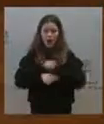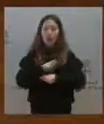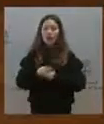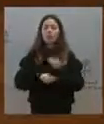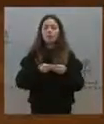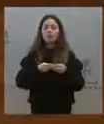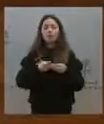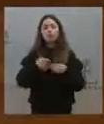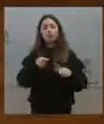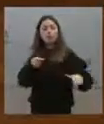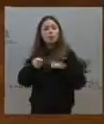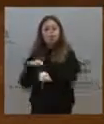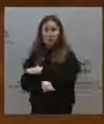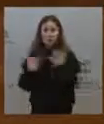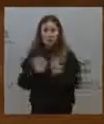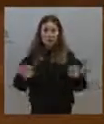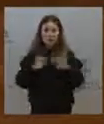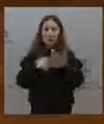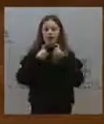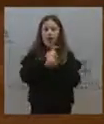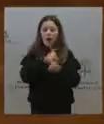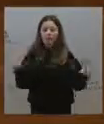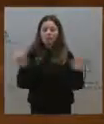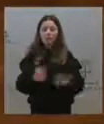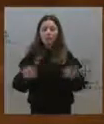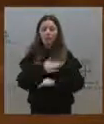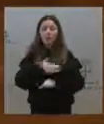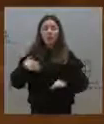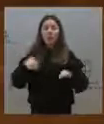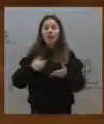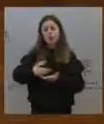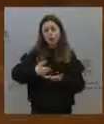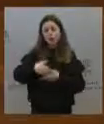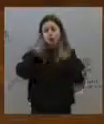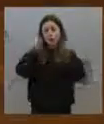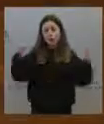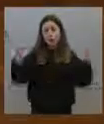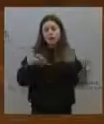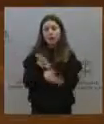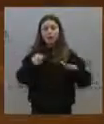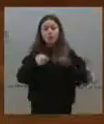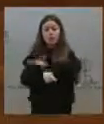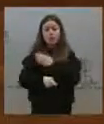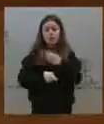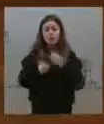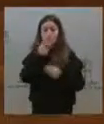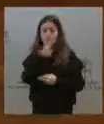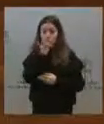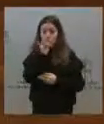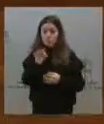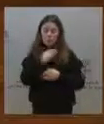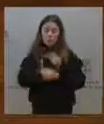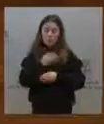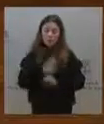nada. Quieren el titular para luego no ejecutar las inversiones prometidas. Se han dejado de ejecutar una media de 68 millones de